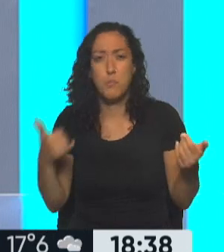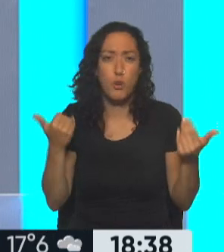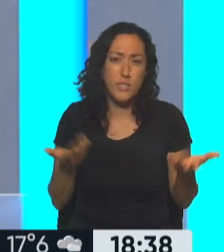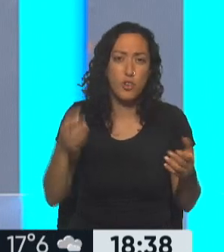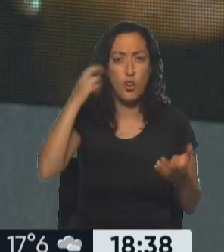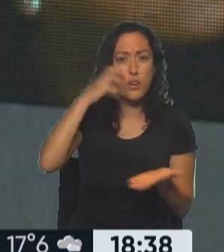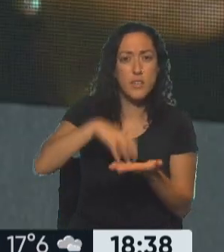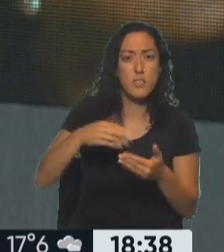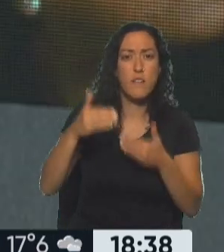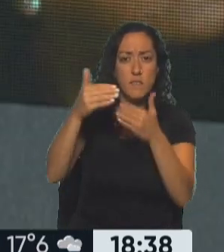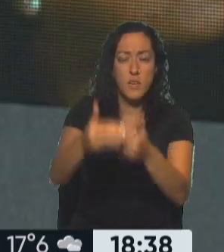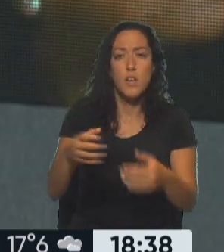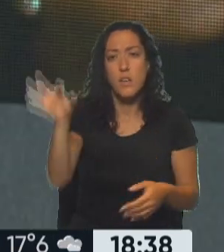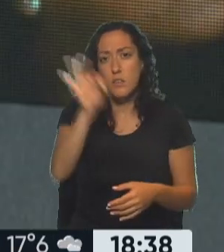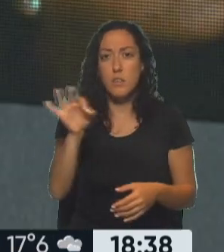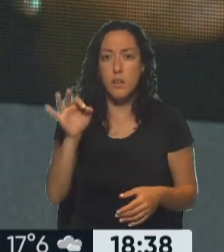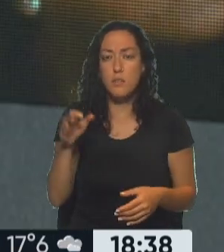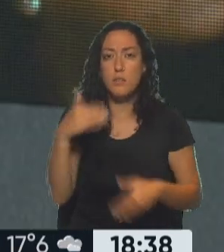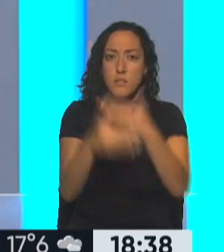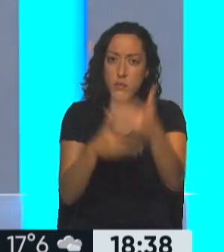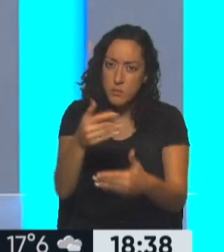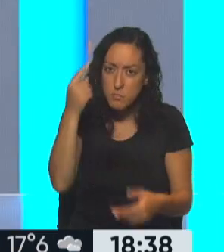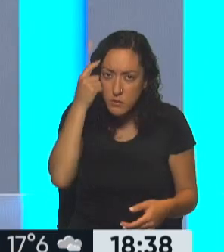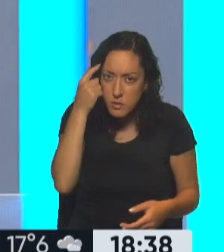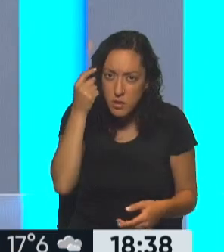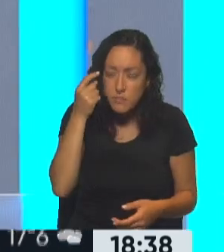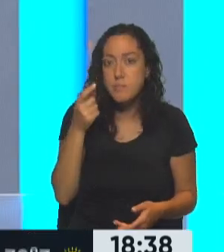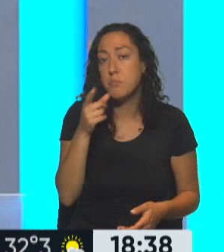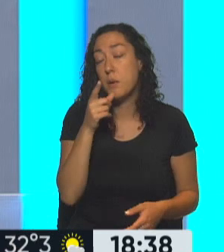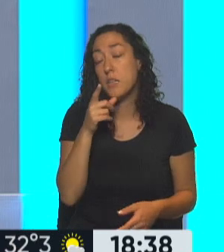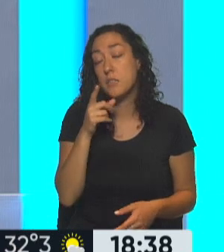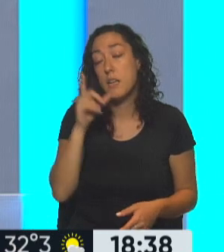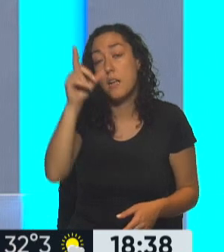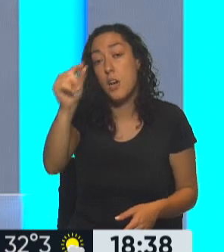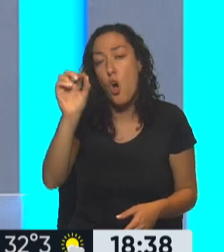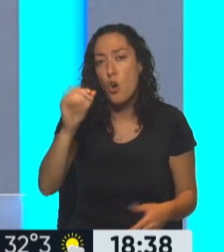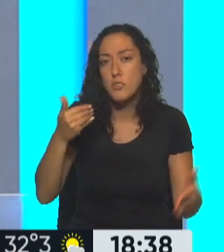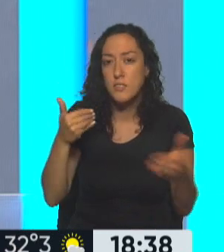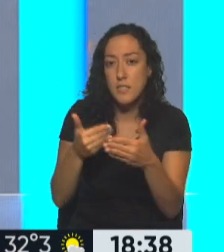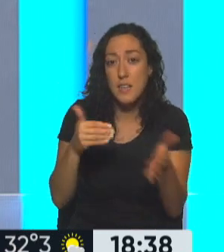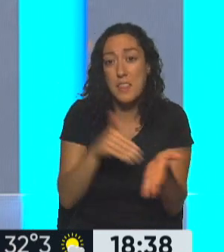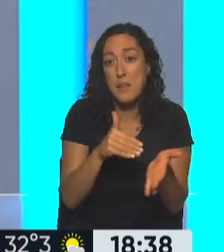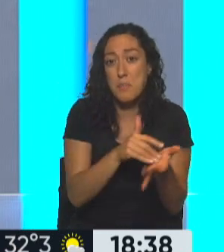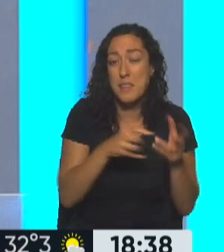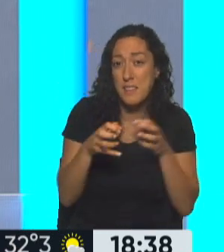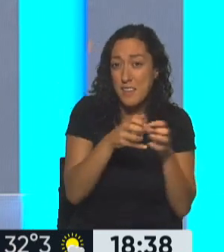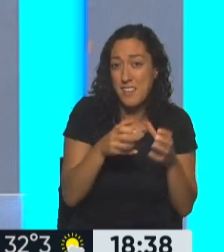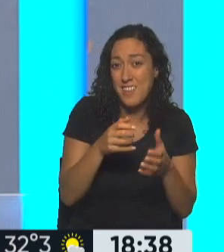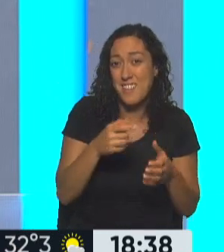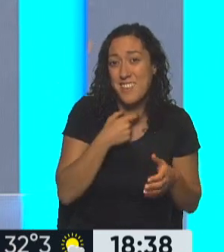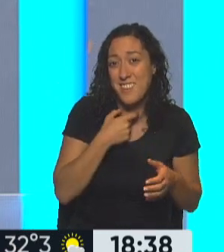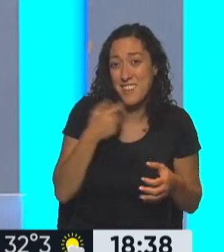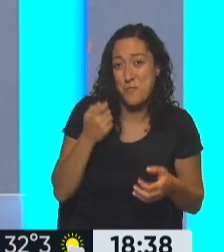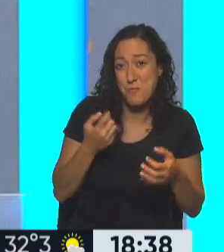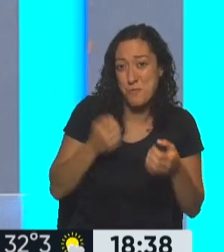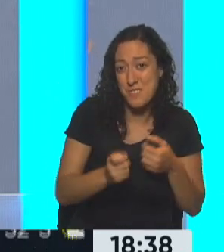¿Qué tan lejos está esa posibilidad? Tan lejos y tan cerca como las cámaras deciden tratarlos. Sabemos cómo se